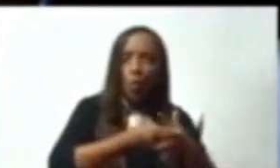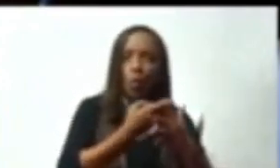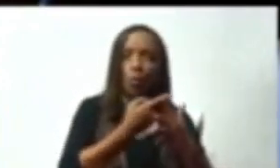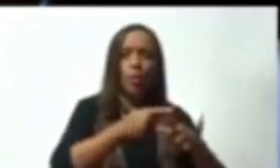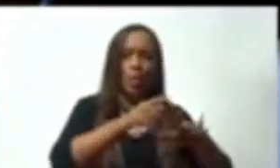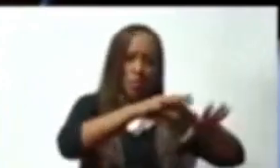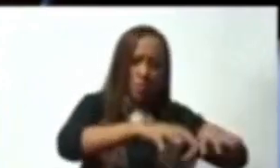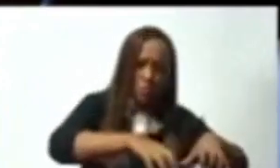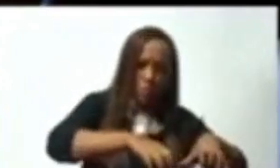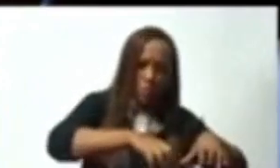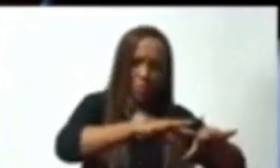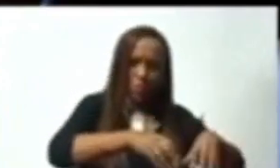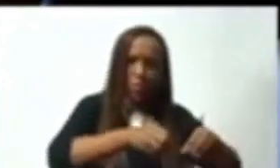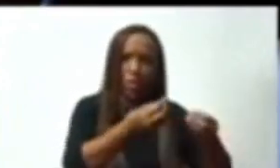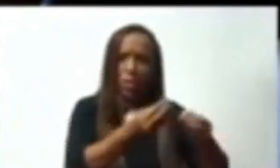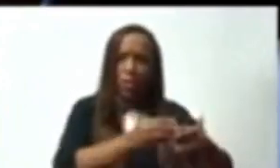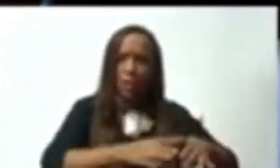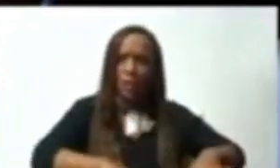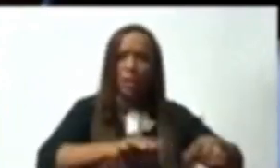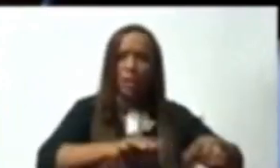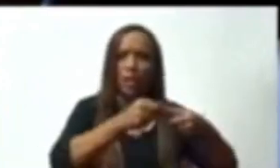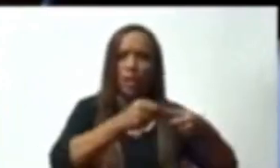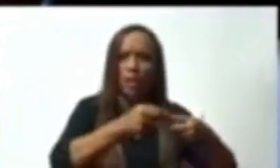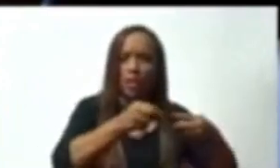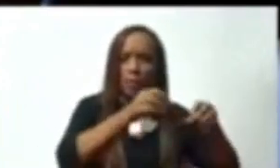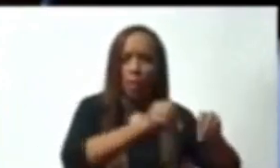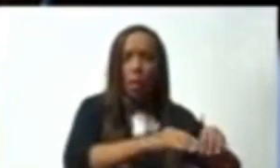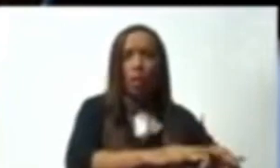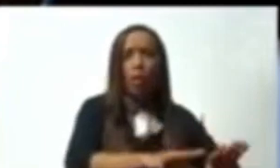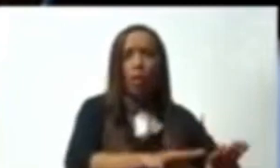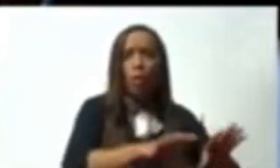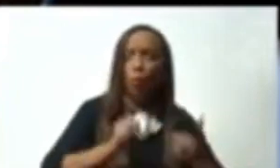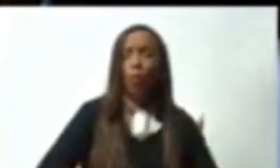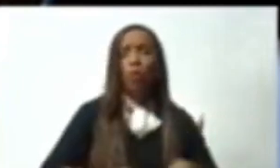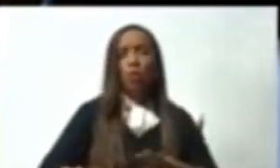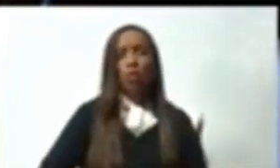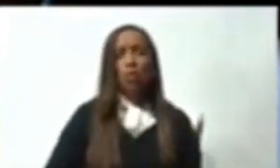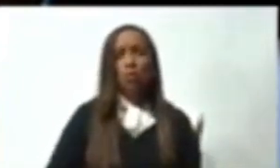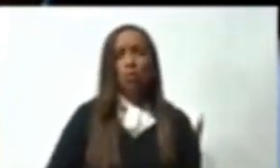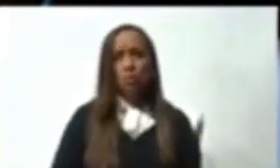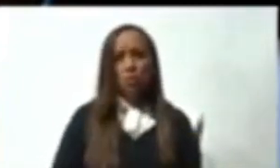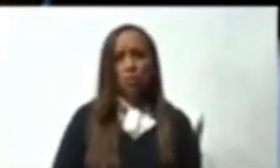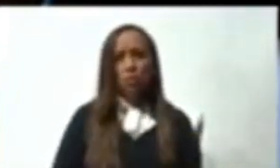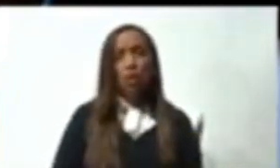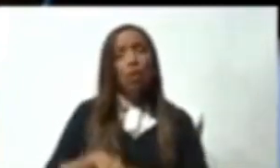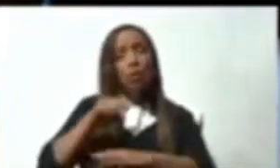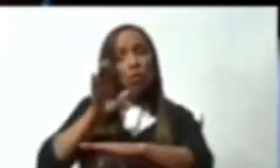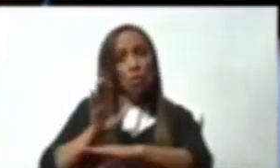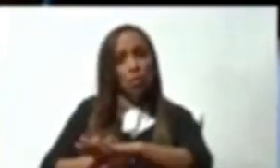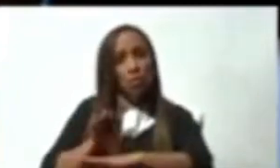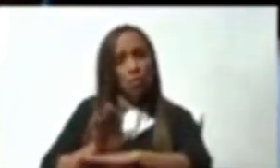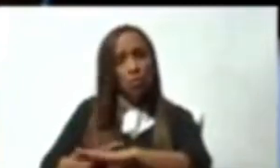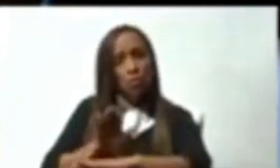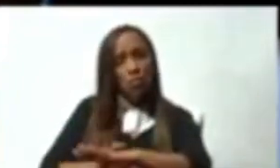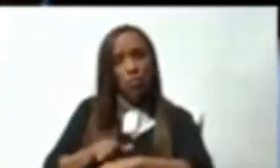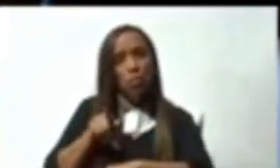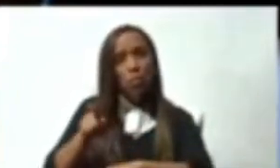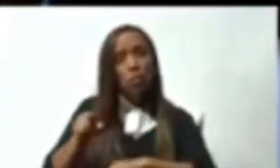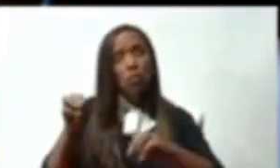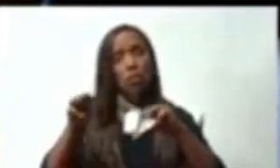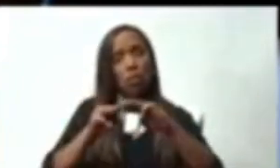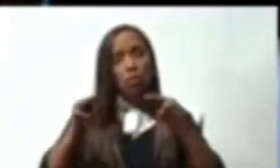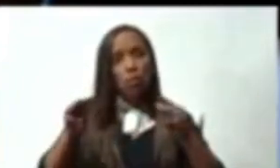pague a los dueños de tractores y esto inmediatamente pueda integrarse a los preparativos de terreno en el Valle de San